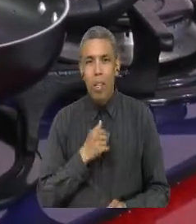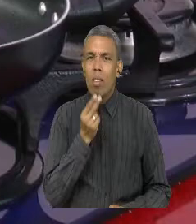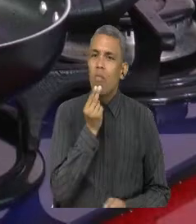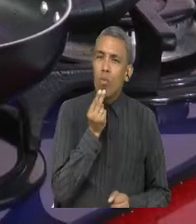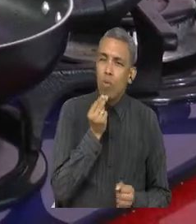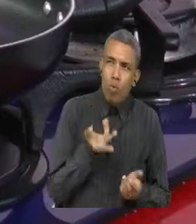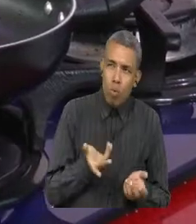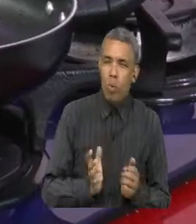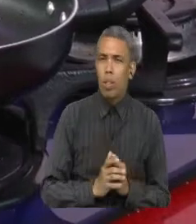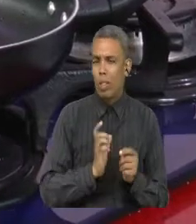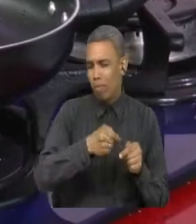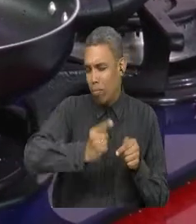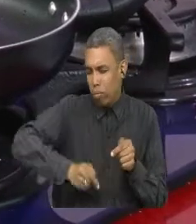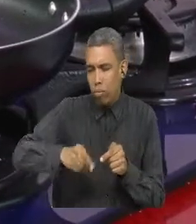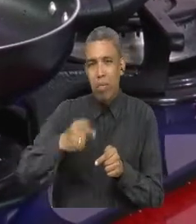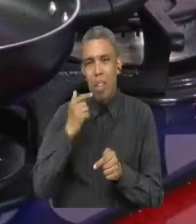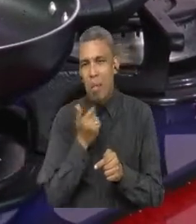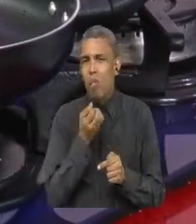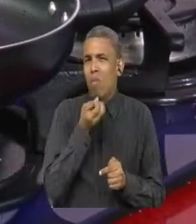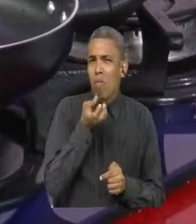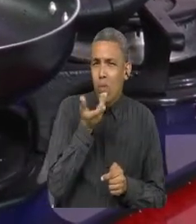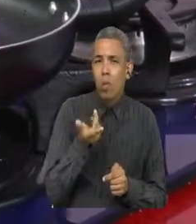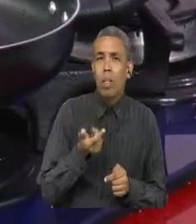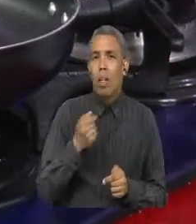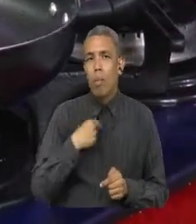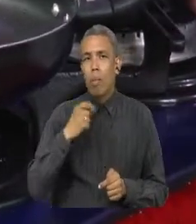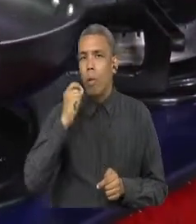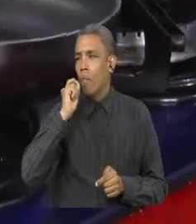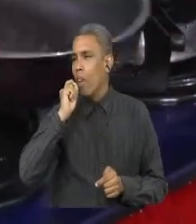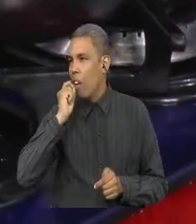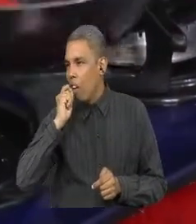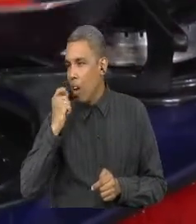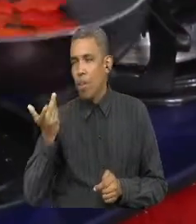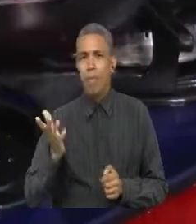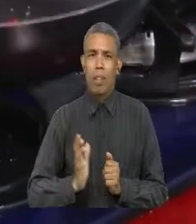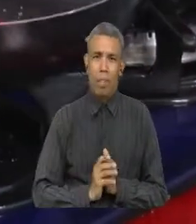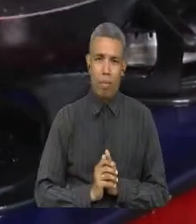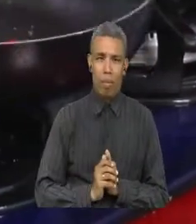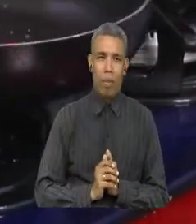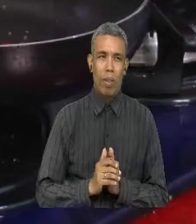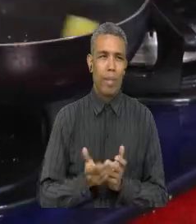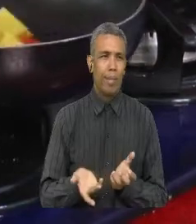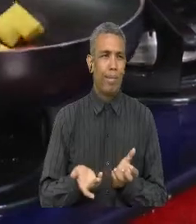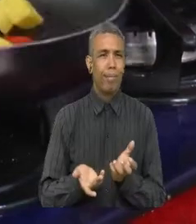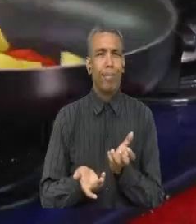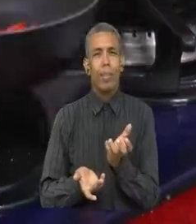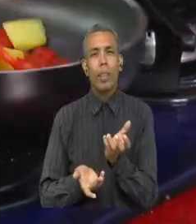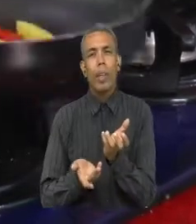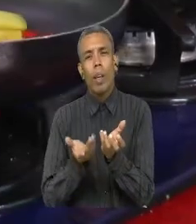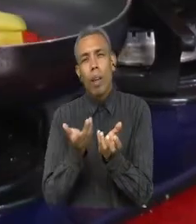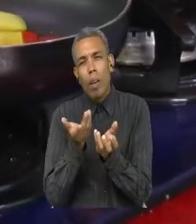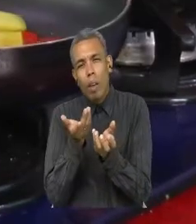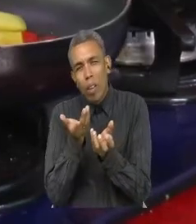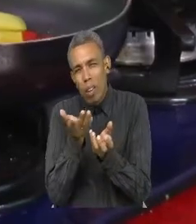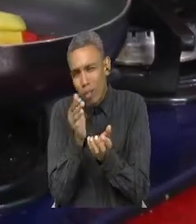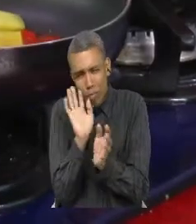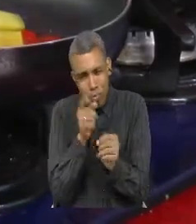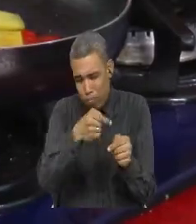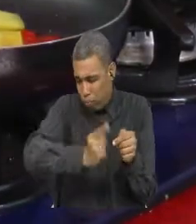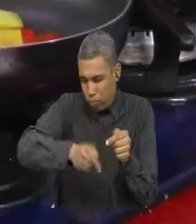hacer incluso de tomate de árbol, de guayaba, de pera. La idea es que se acaramelice, se adiciona el